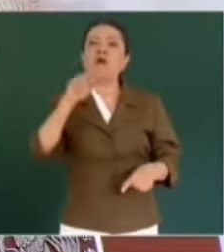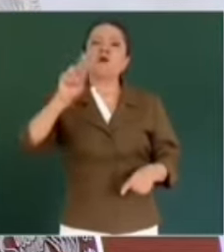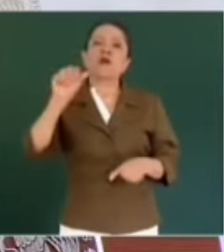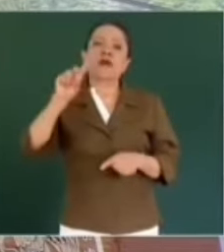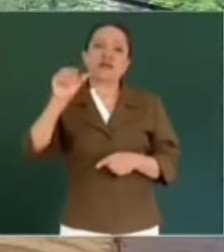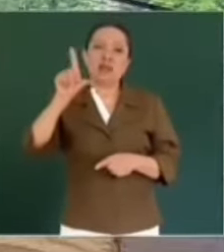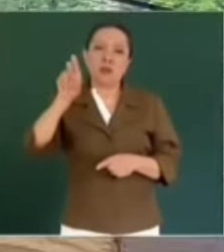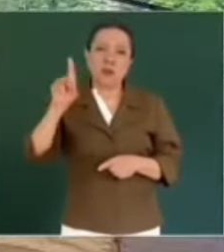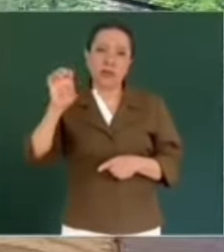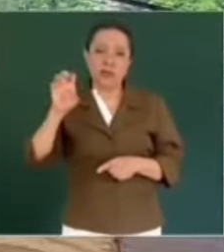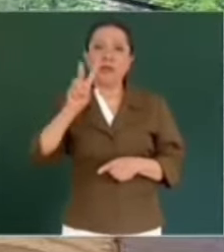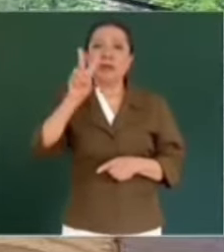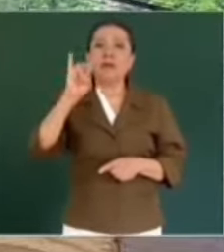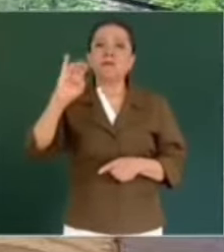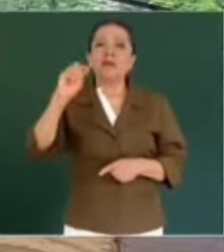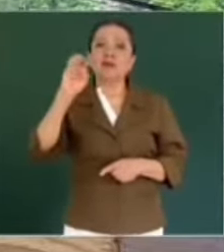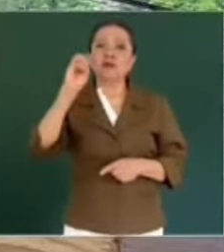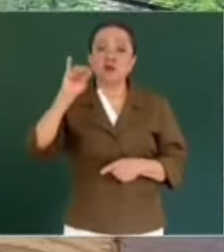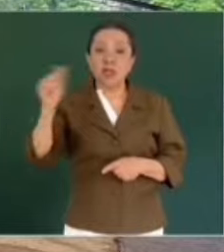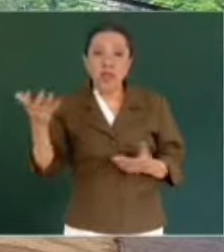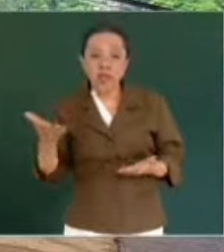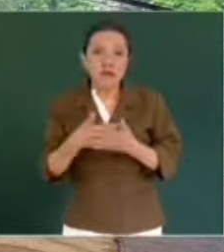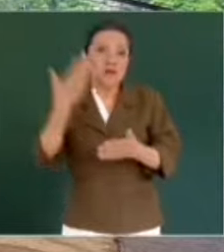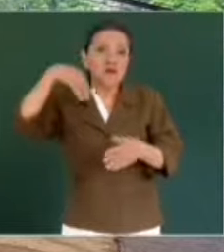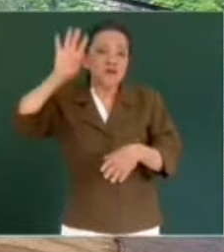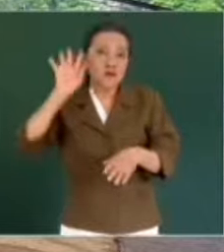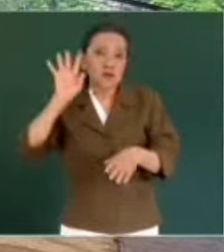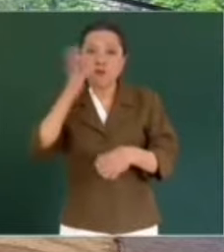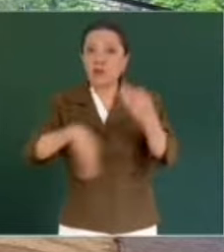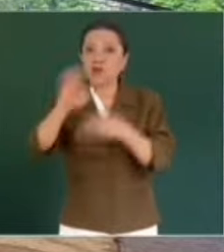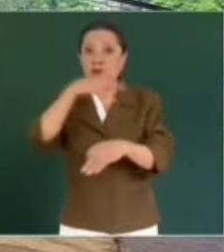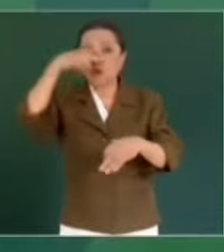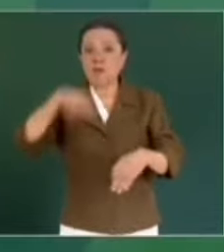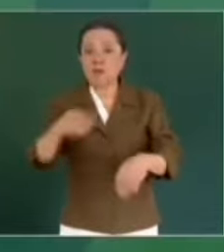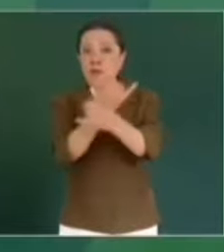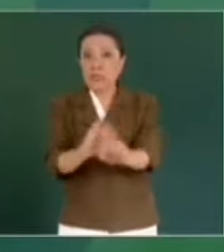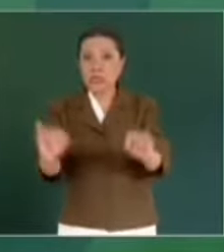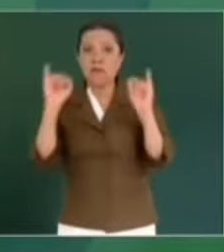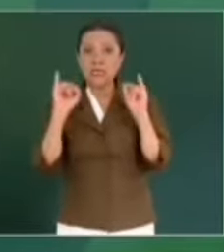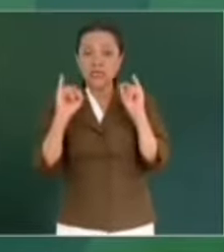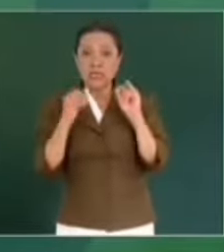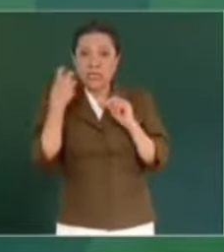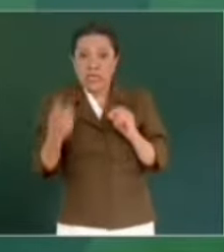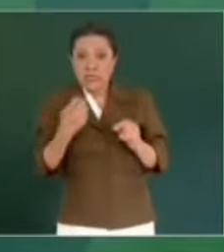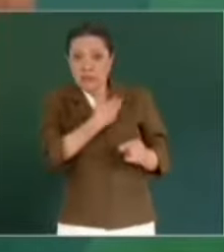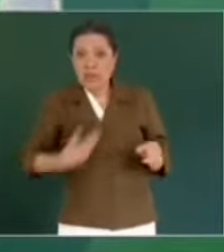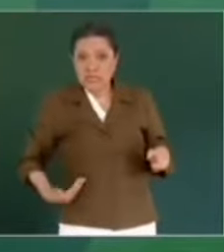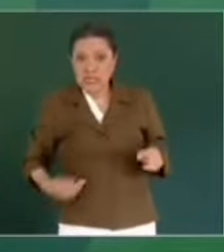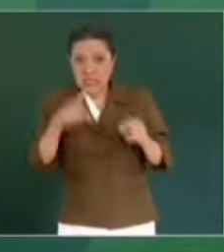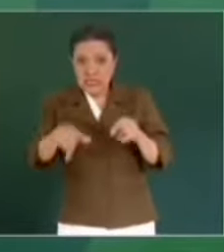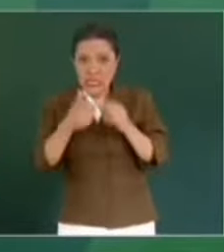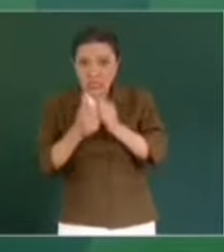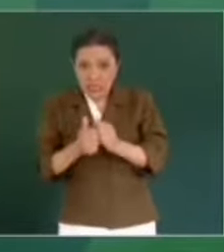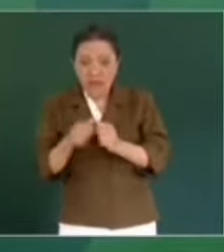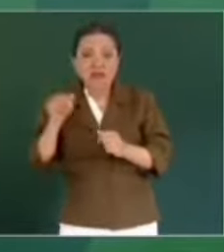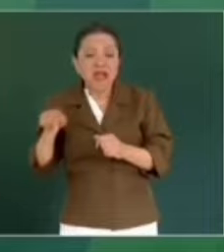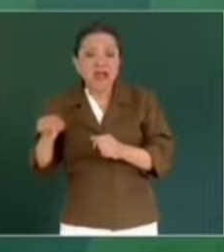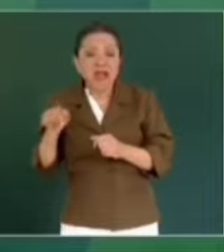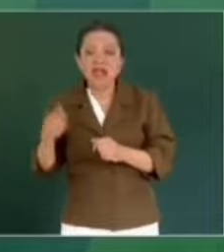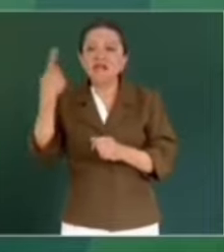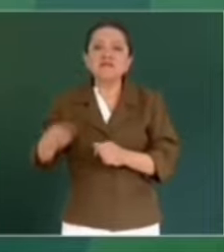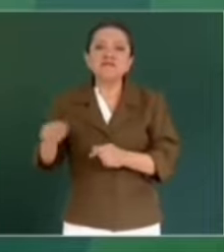1824, pero casi en todo el México independiente, el que estaba era el